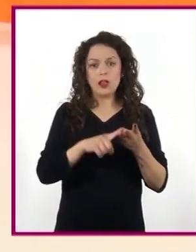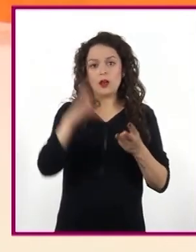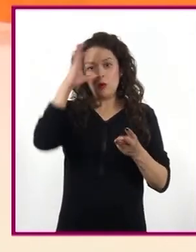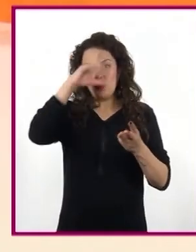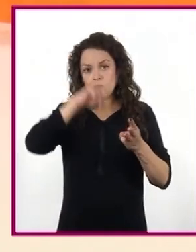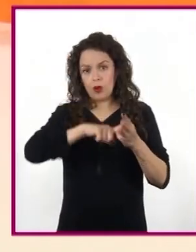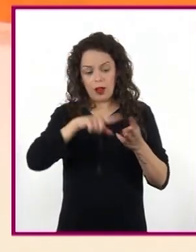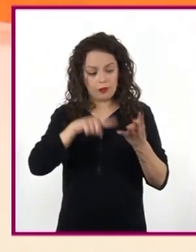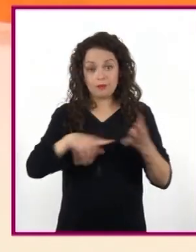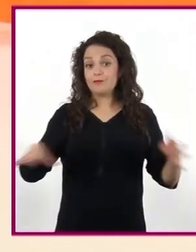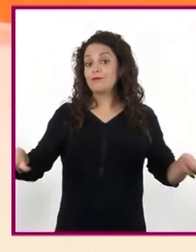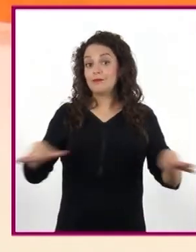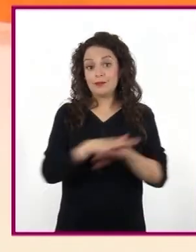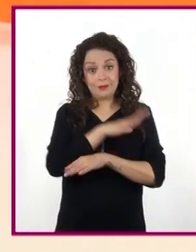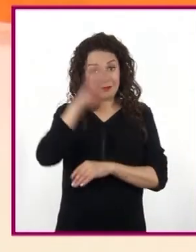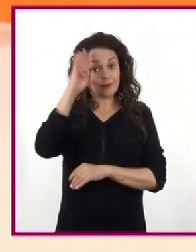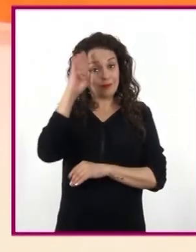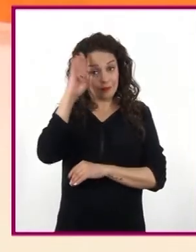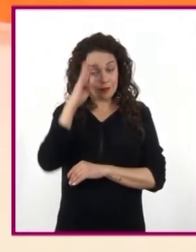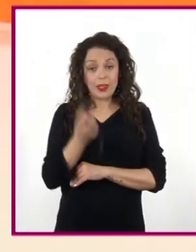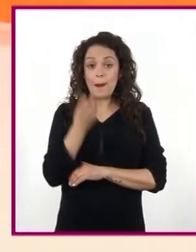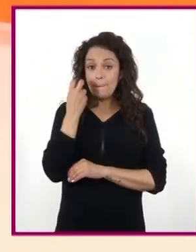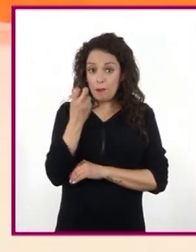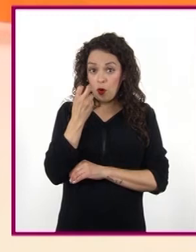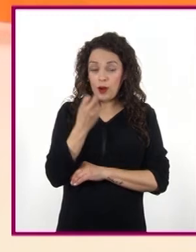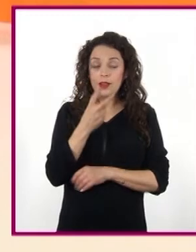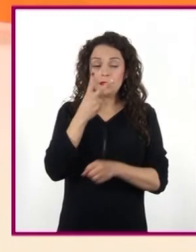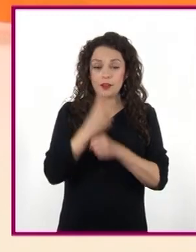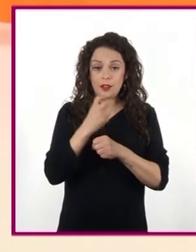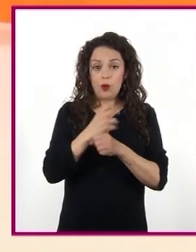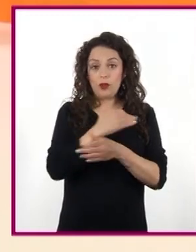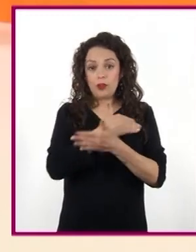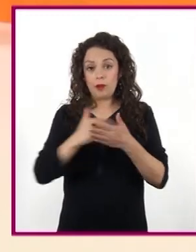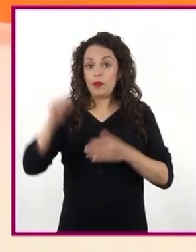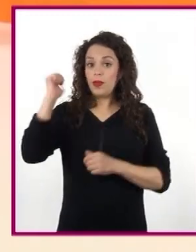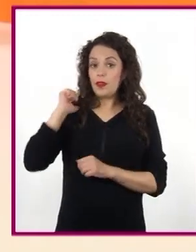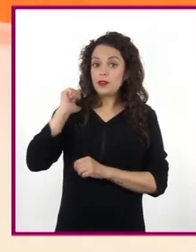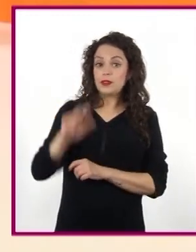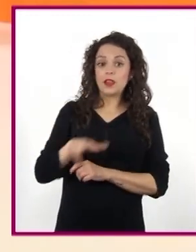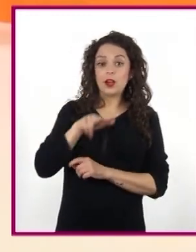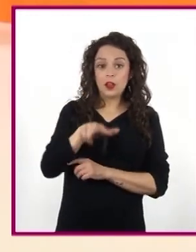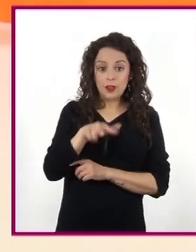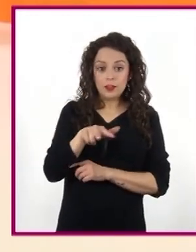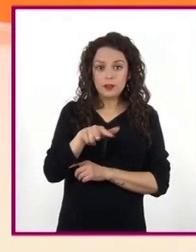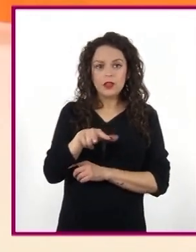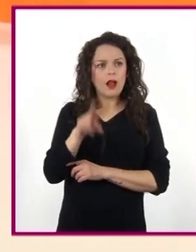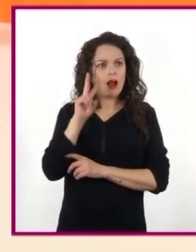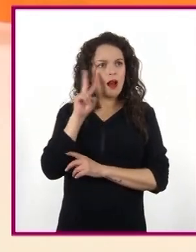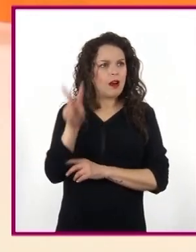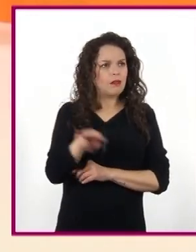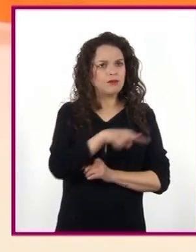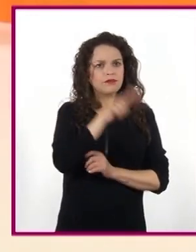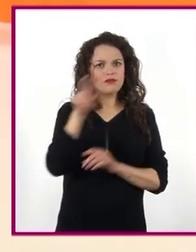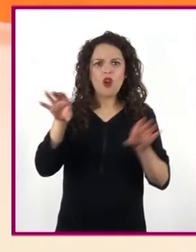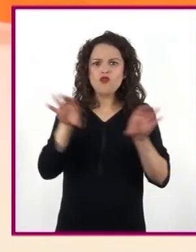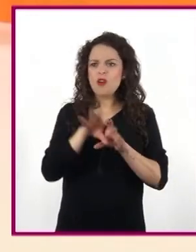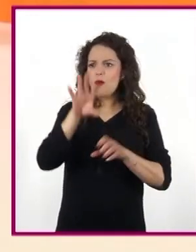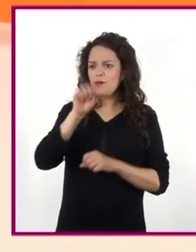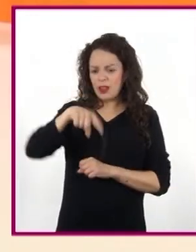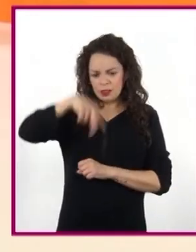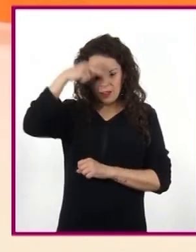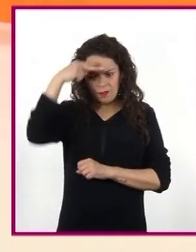precedente. Por tal motivo, desde la segunda mitad del siglo XVIII, el panorama en la Nueva España dio un giro